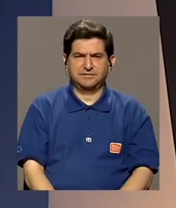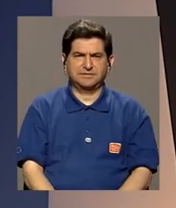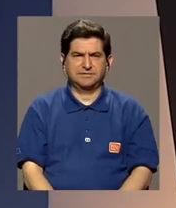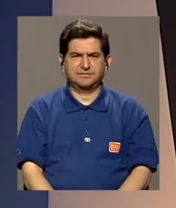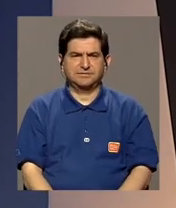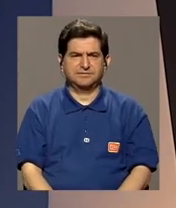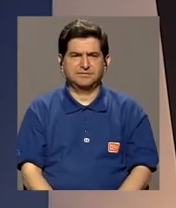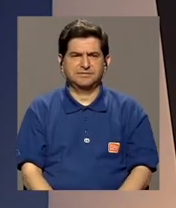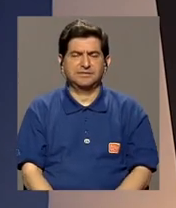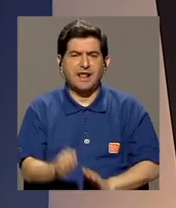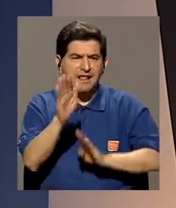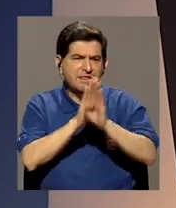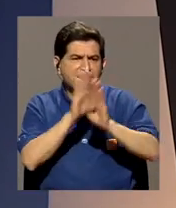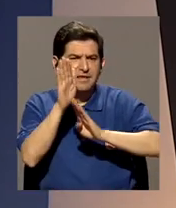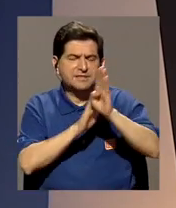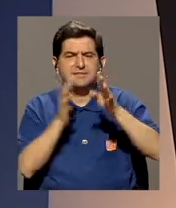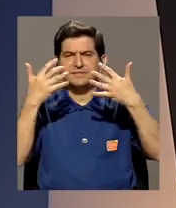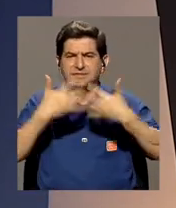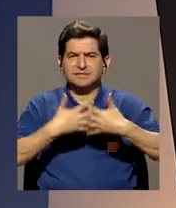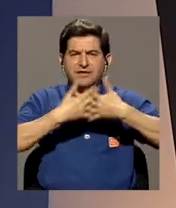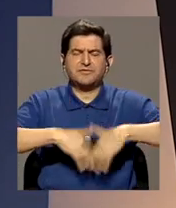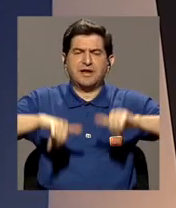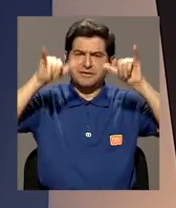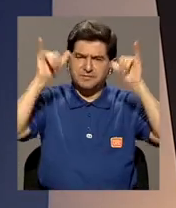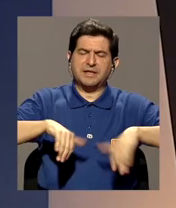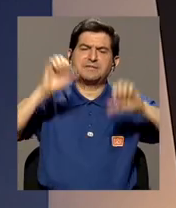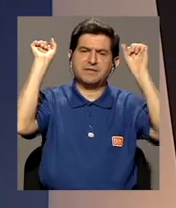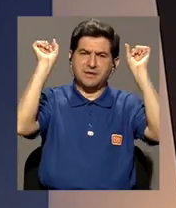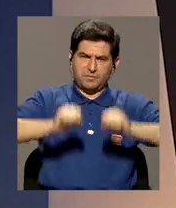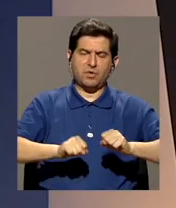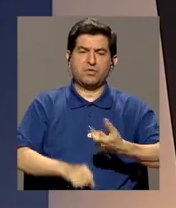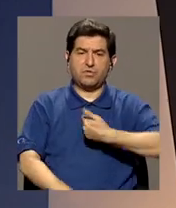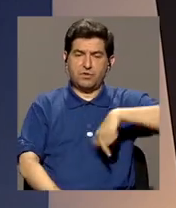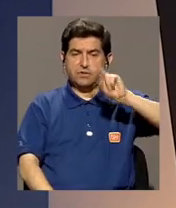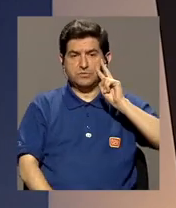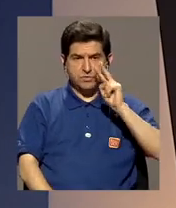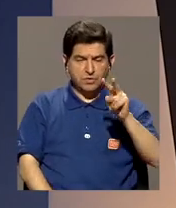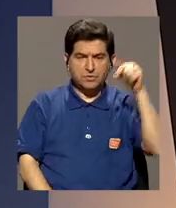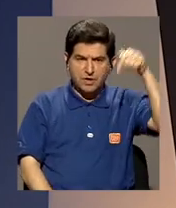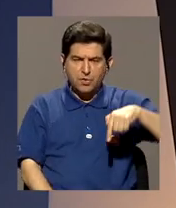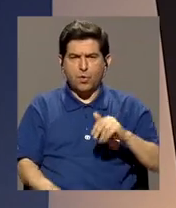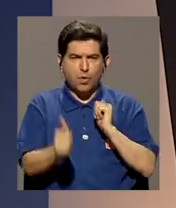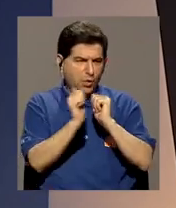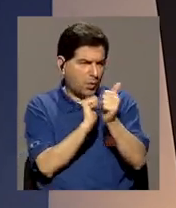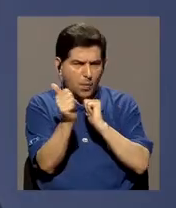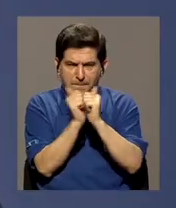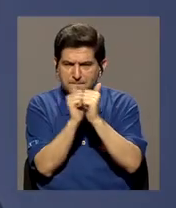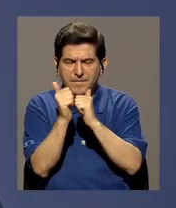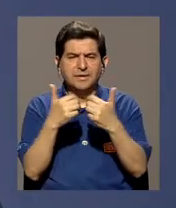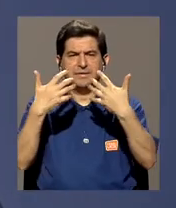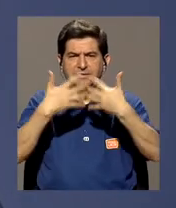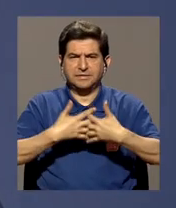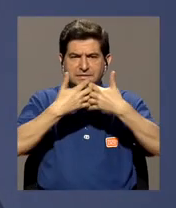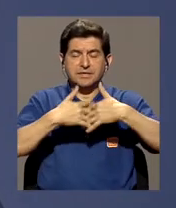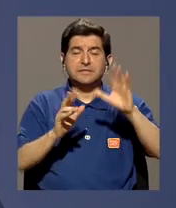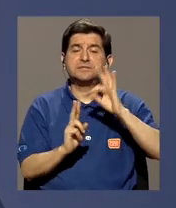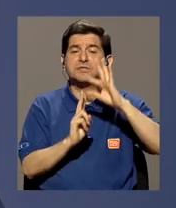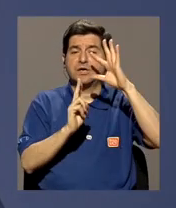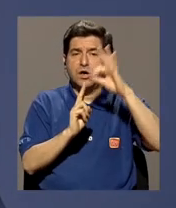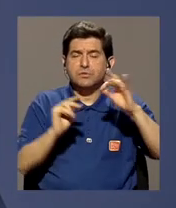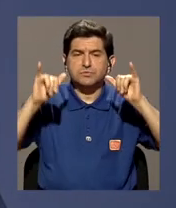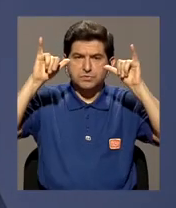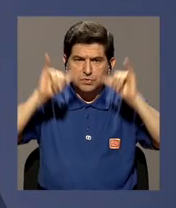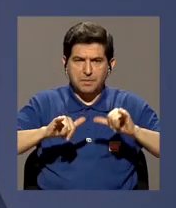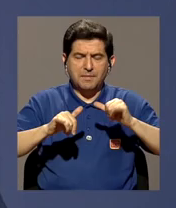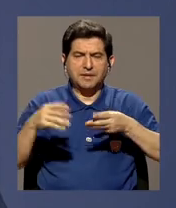digámoslo así desarrollar empresas que sean sostenibles hoy nosotros vemos la competitividad de las empresas como la posibilidad